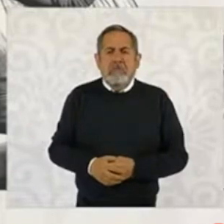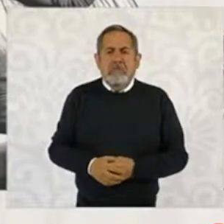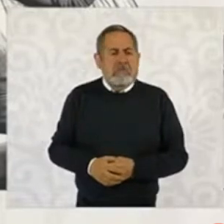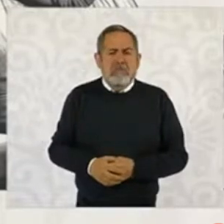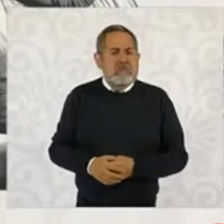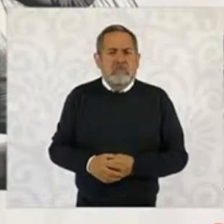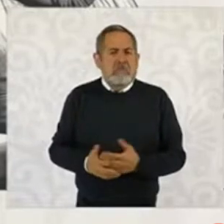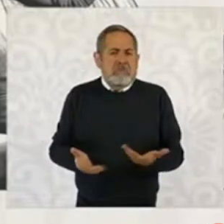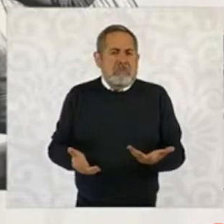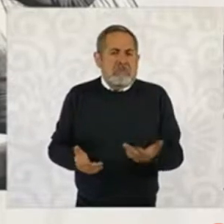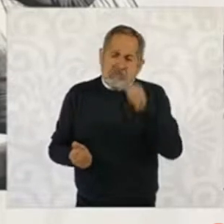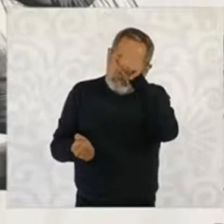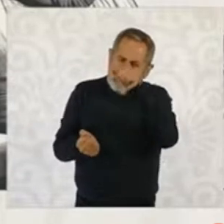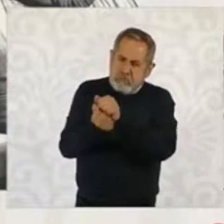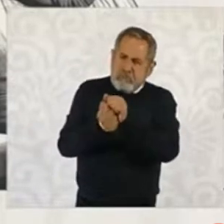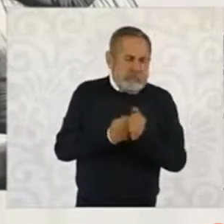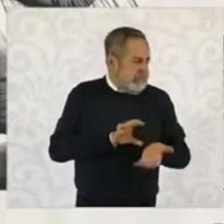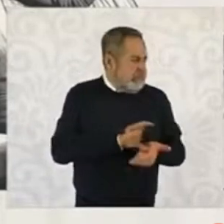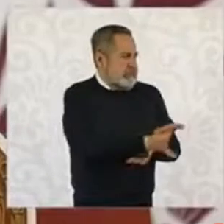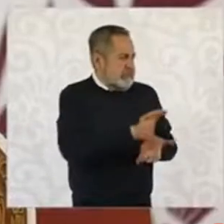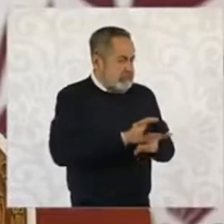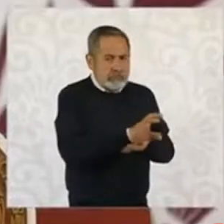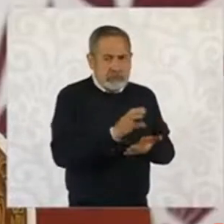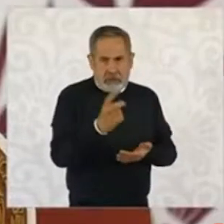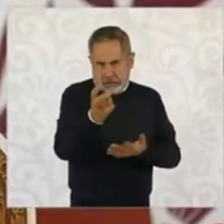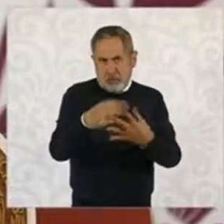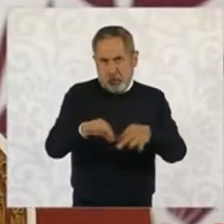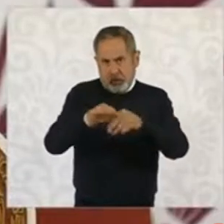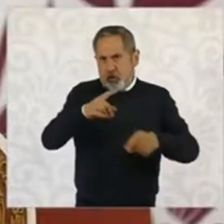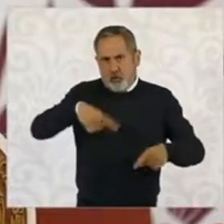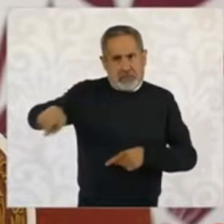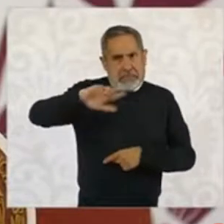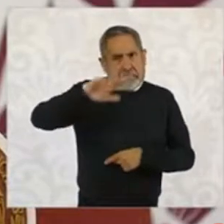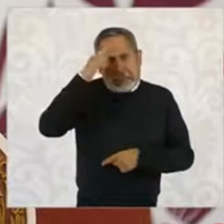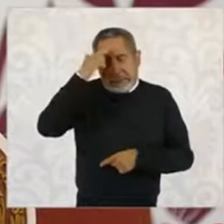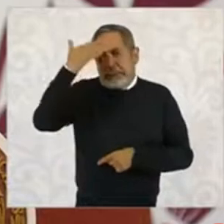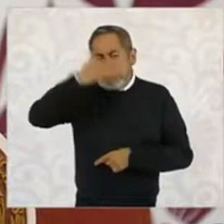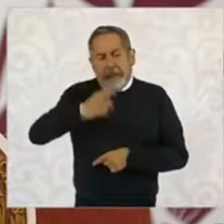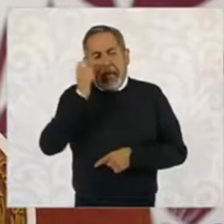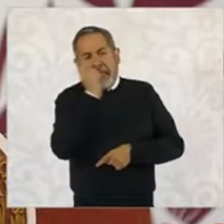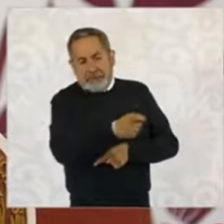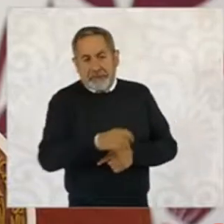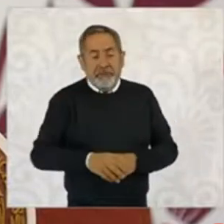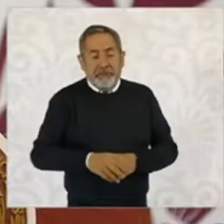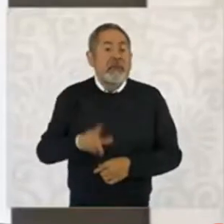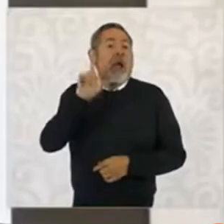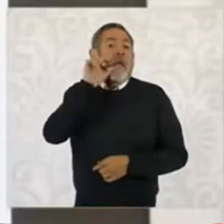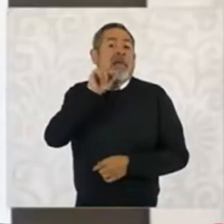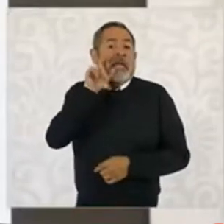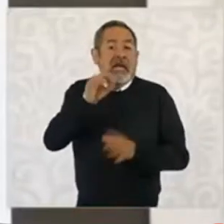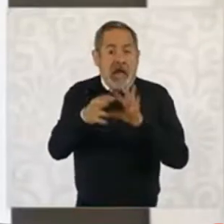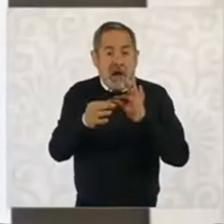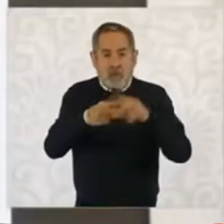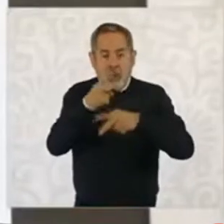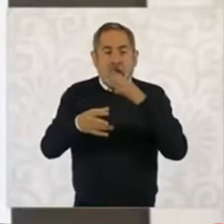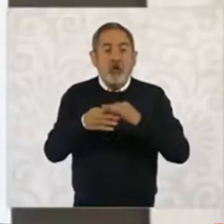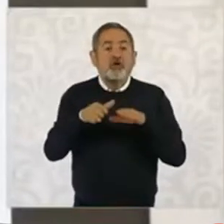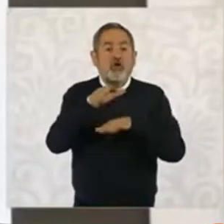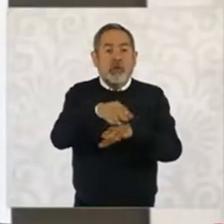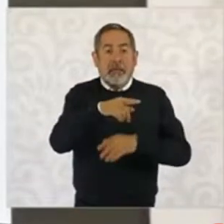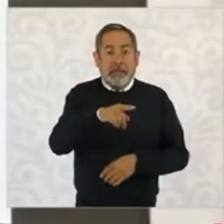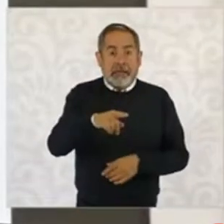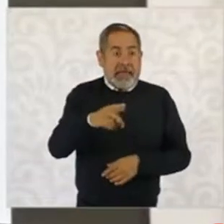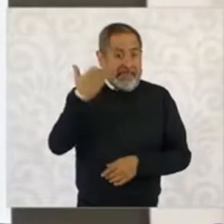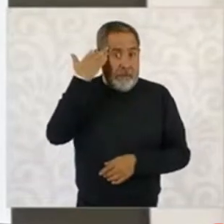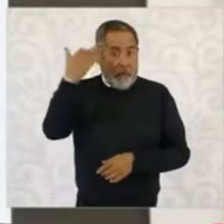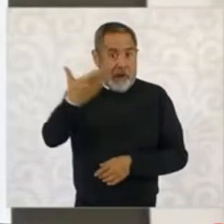Entonces sí vale la pena recordar lo que fue aquella época. Mañana vamos a hablar de las represiones durante el sexenio de Zedillo.